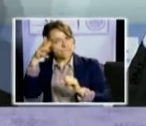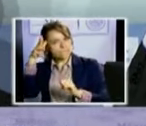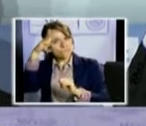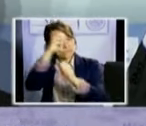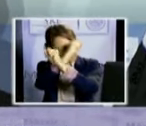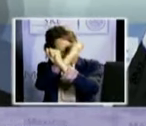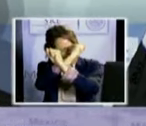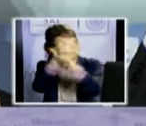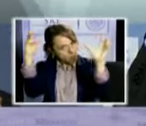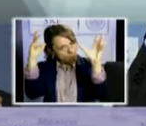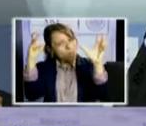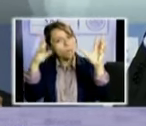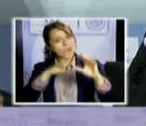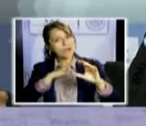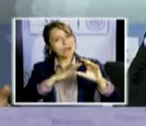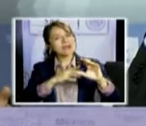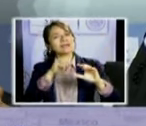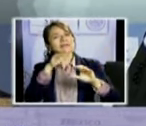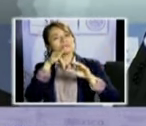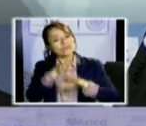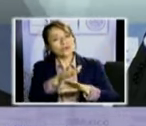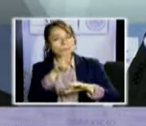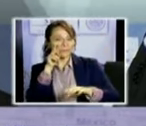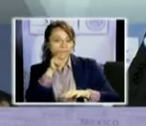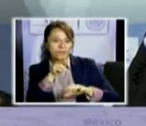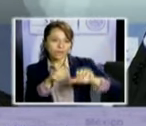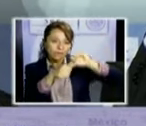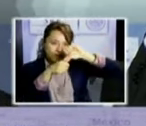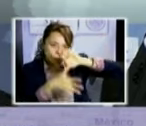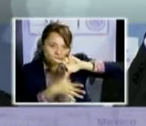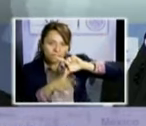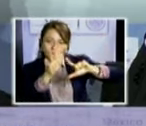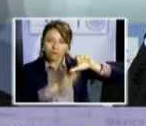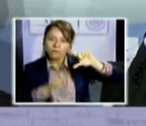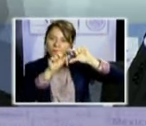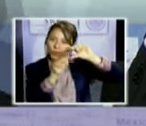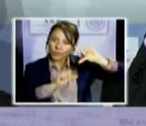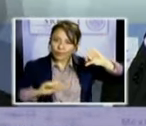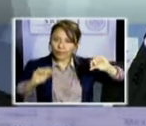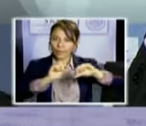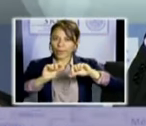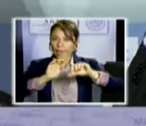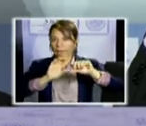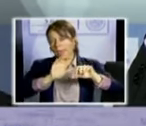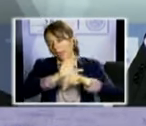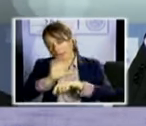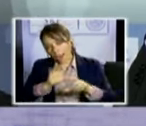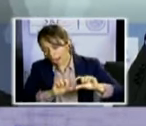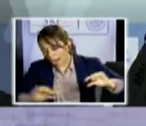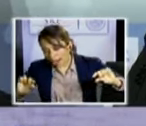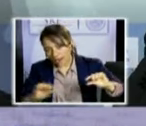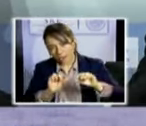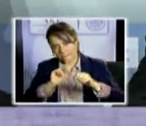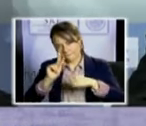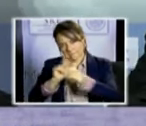compartida de América Latina y el Caribe, cosa que es un gran paso, sobre todo a través de la CELAC y los esfuerzos que ha